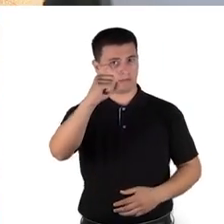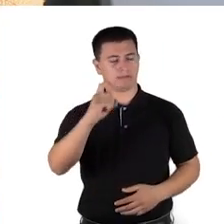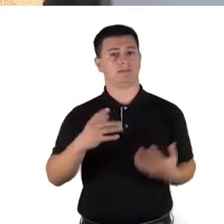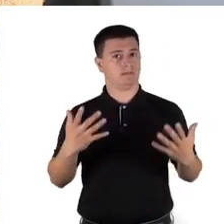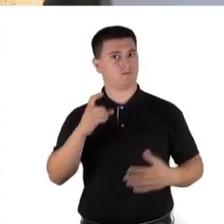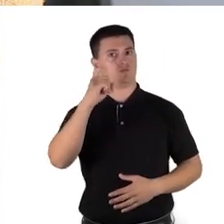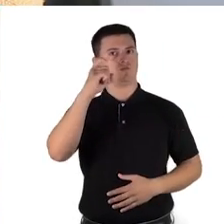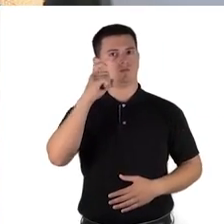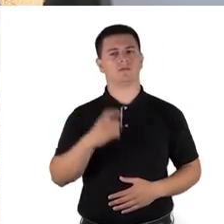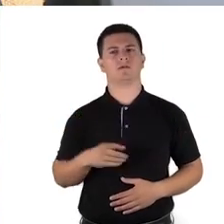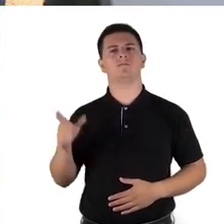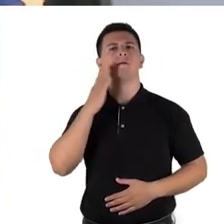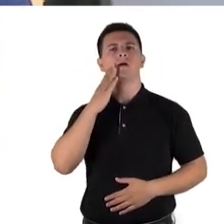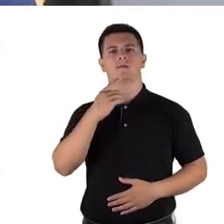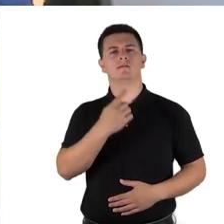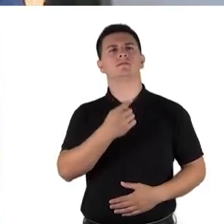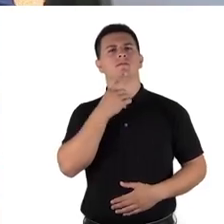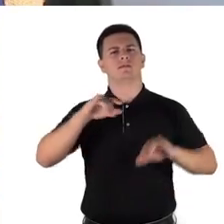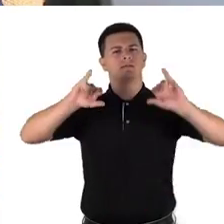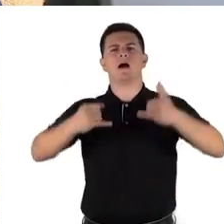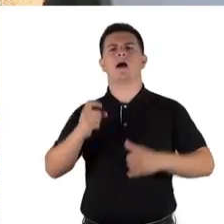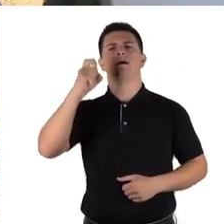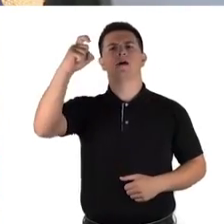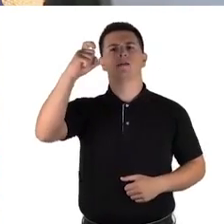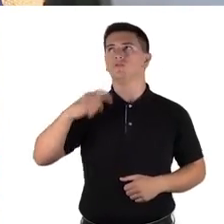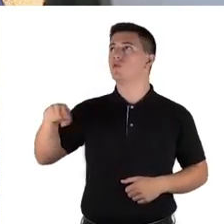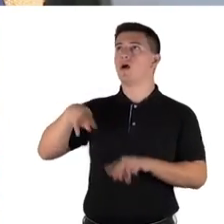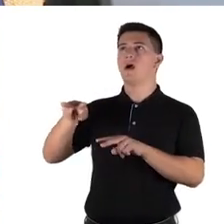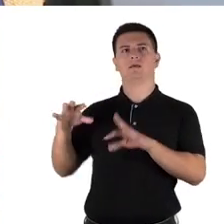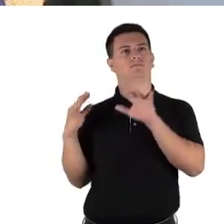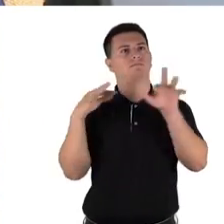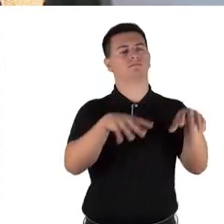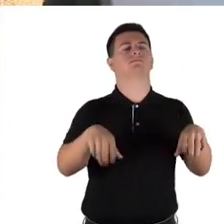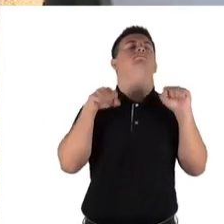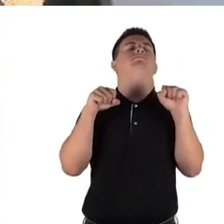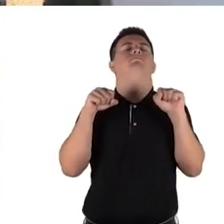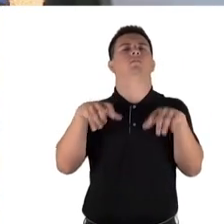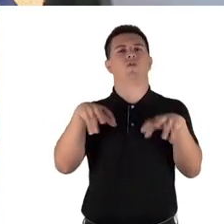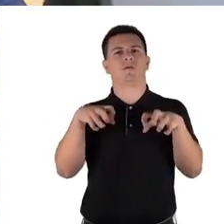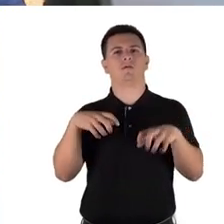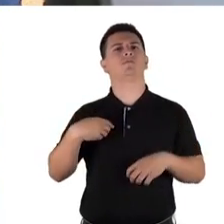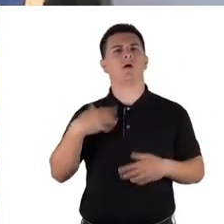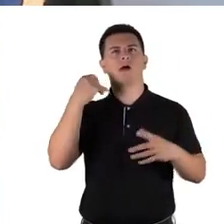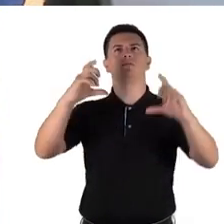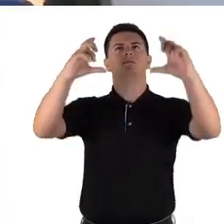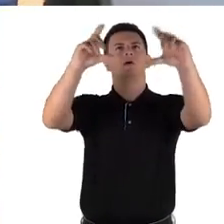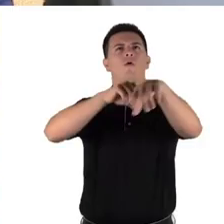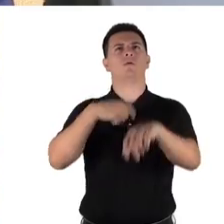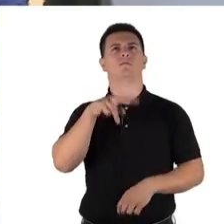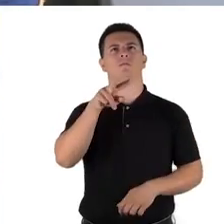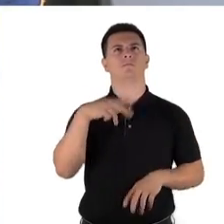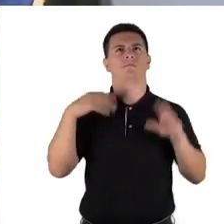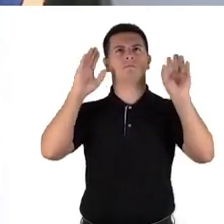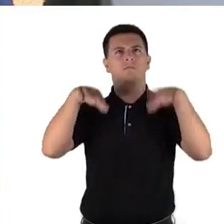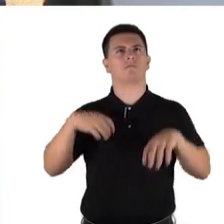despelote, si es que no se lo conseguía dormir, ¿verdad? Y era las 7, y ella decía son las 7, y como nadie sabía la hora específicamente de